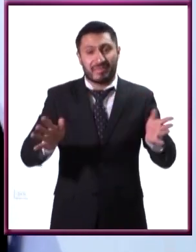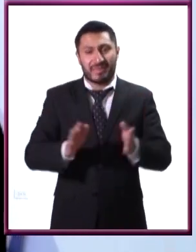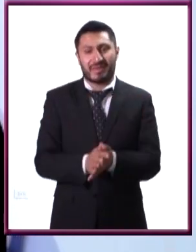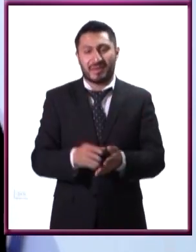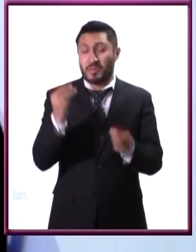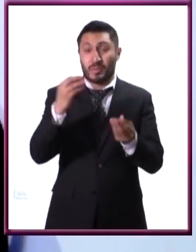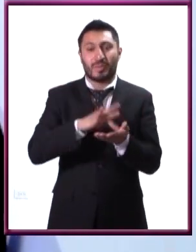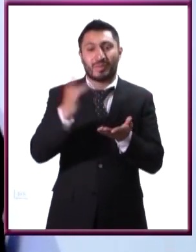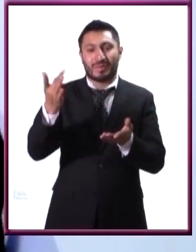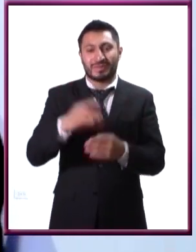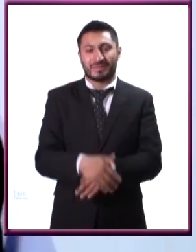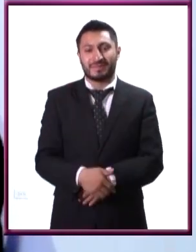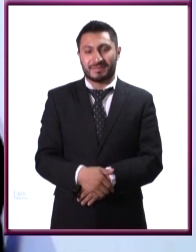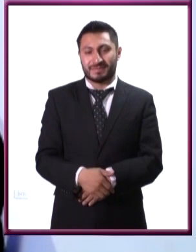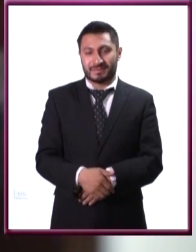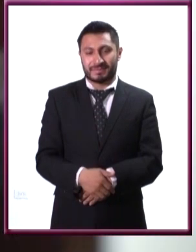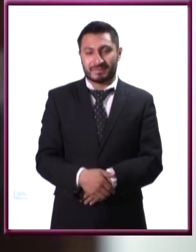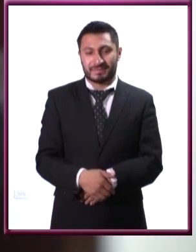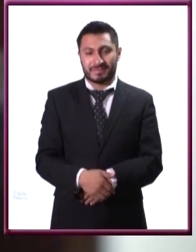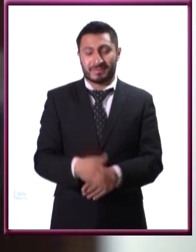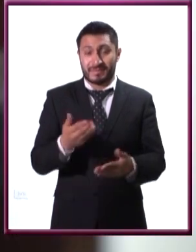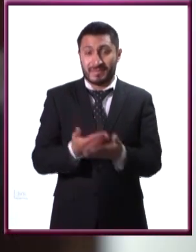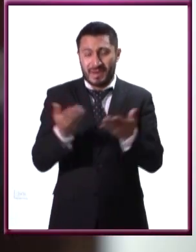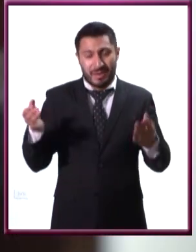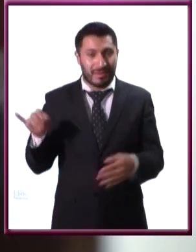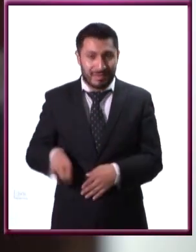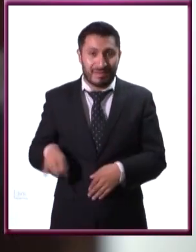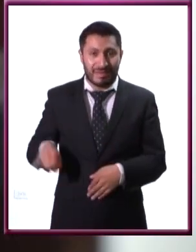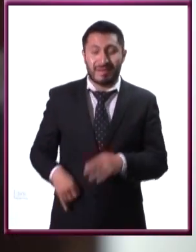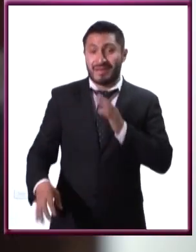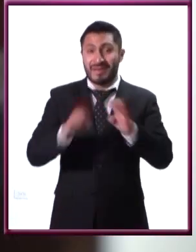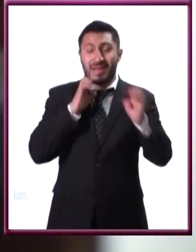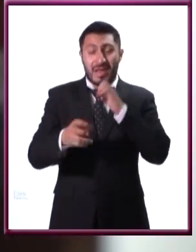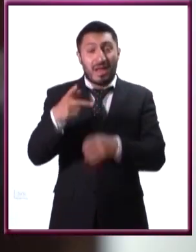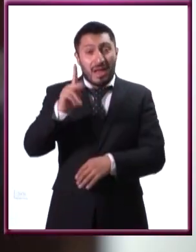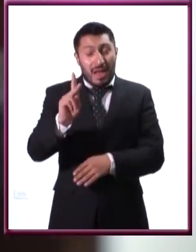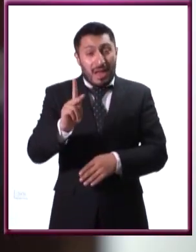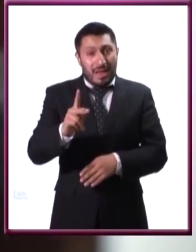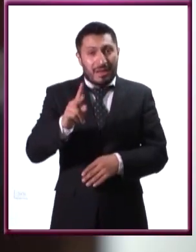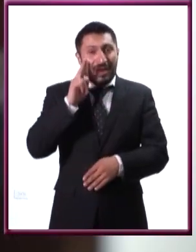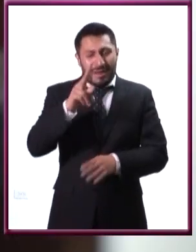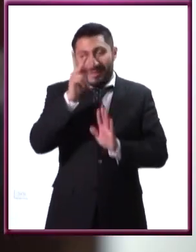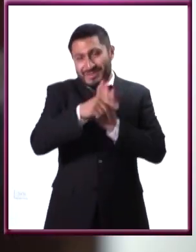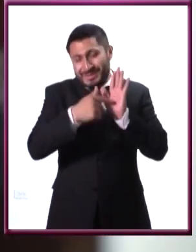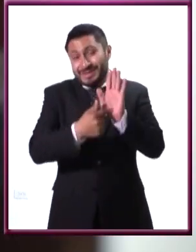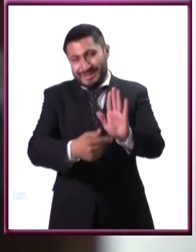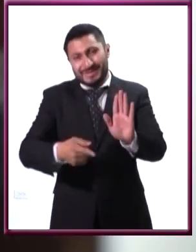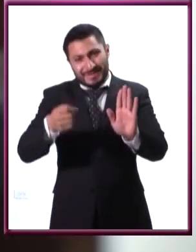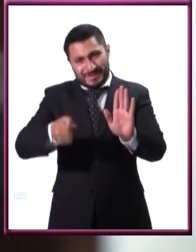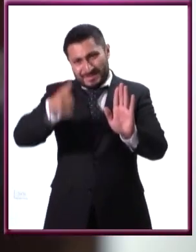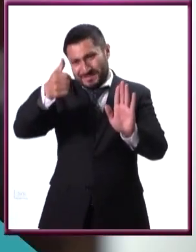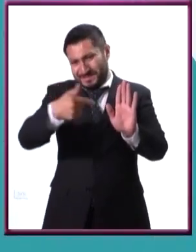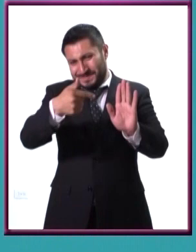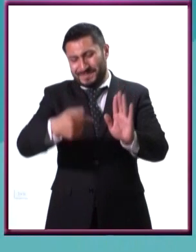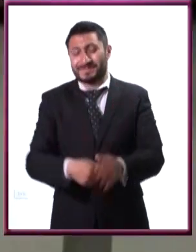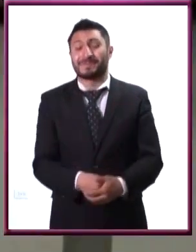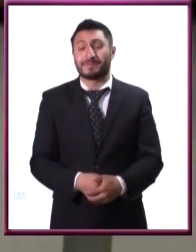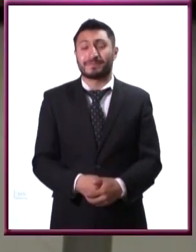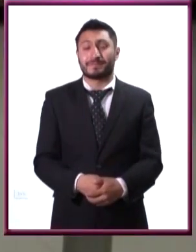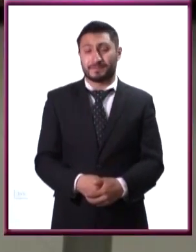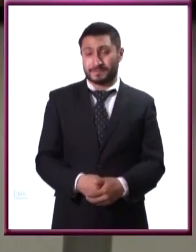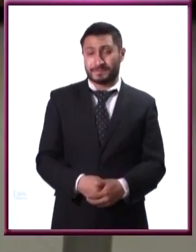nada más, creo que muchas gracias. Vamos con otra interesante entrevista, pero antes veamos este video.